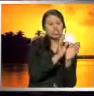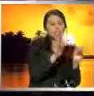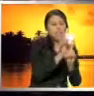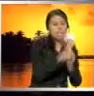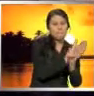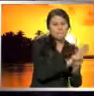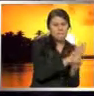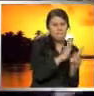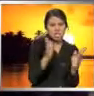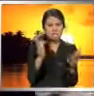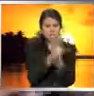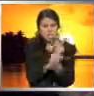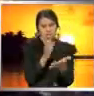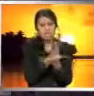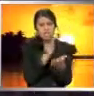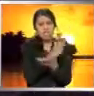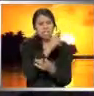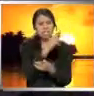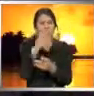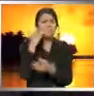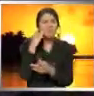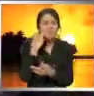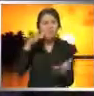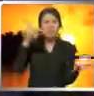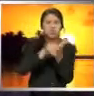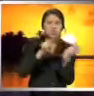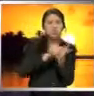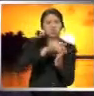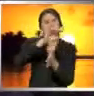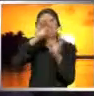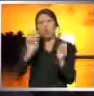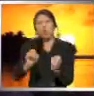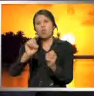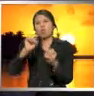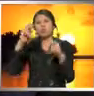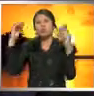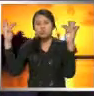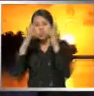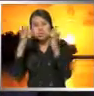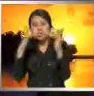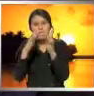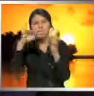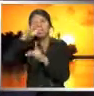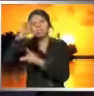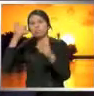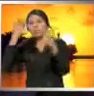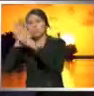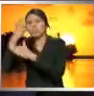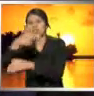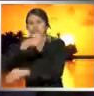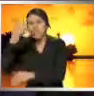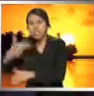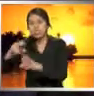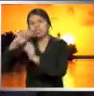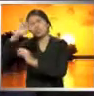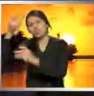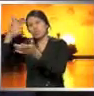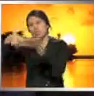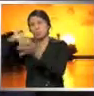encerrados en redes o en hoteles o en espacios donde se cometen crímenes. Todos estos